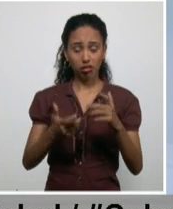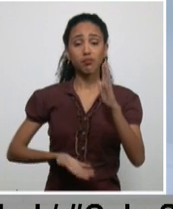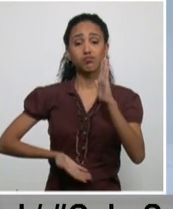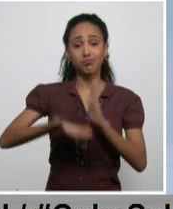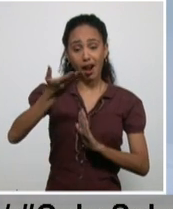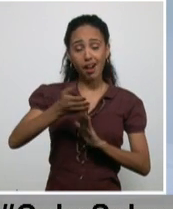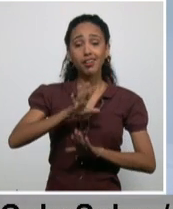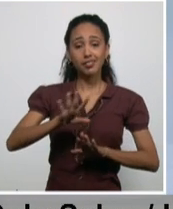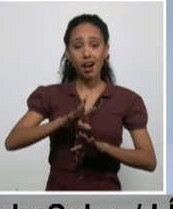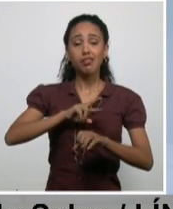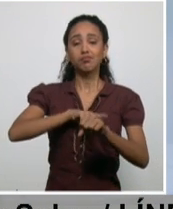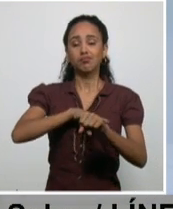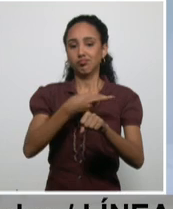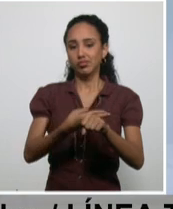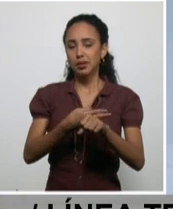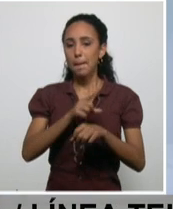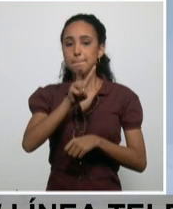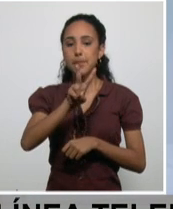ya representa el